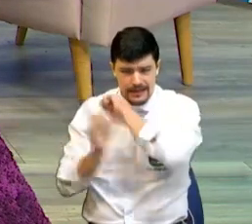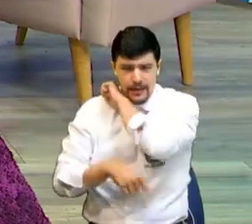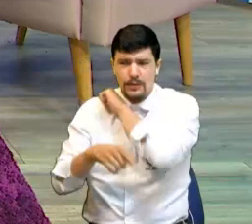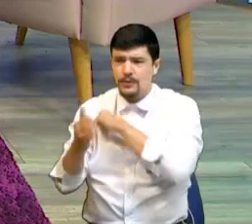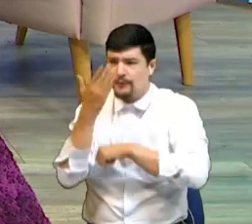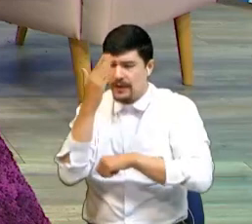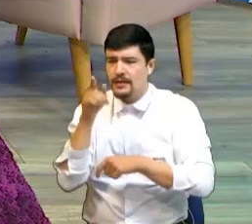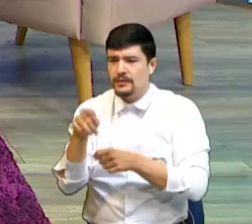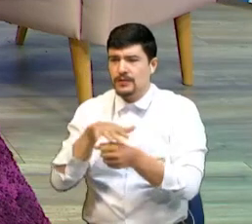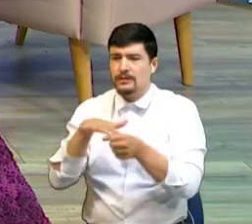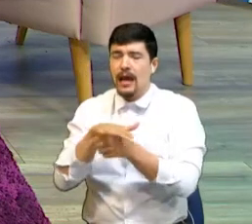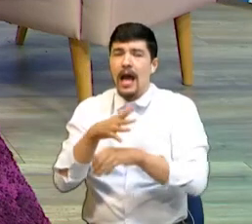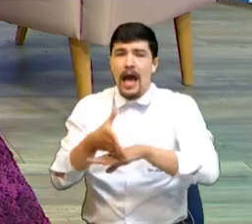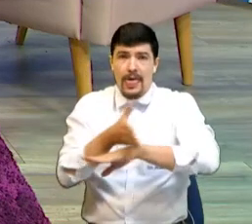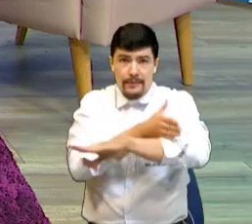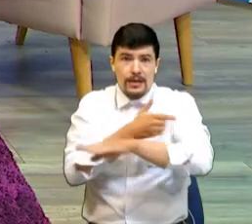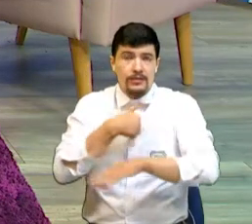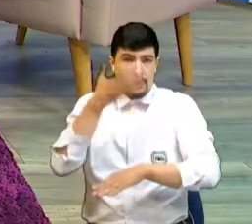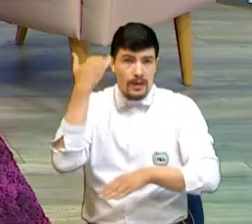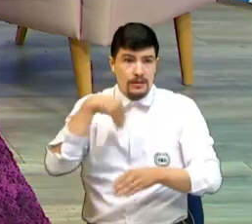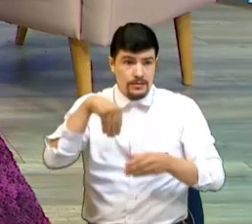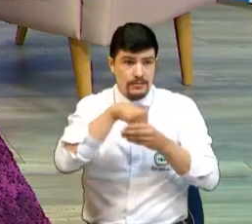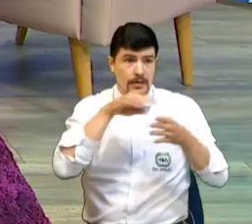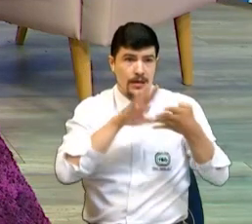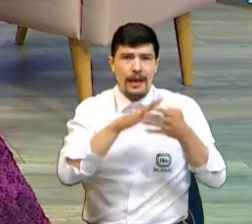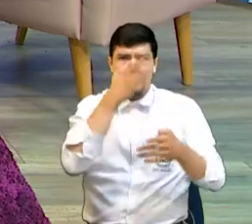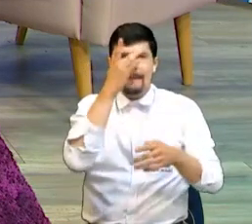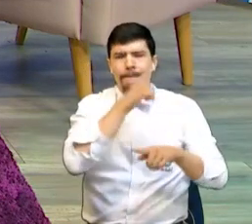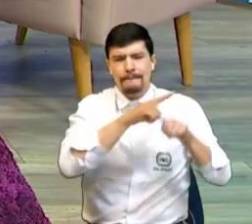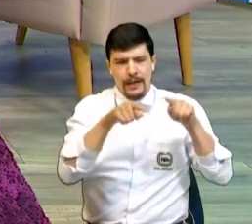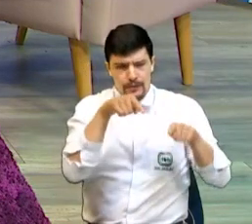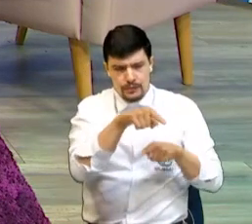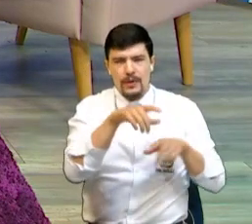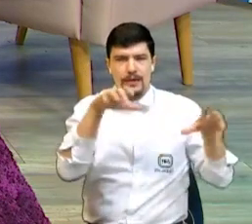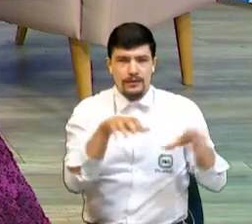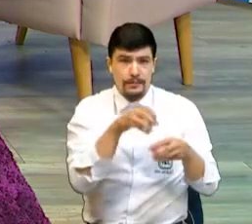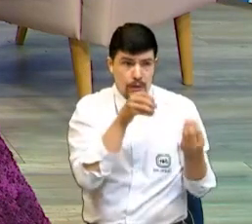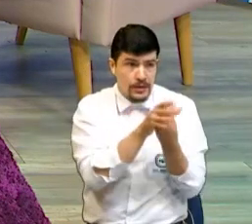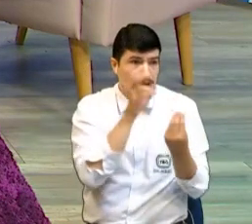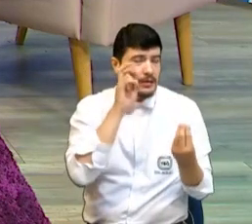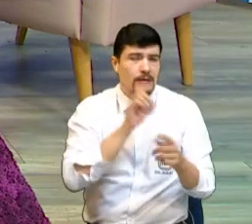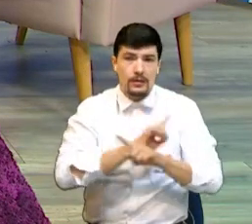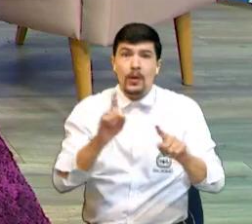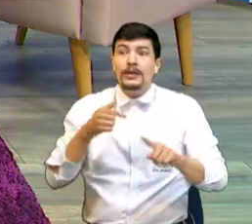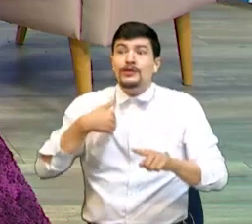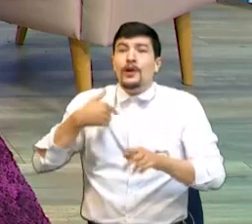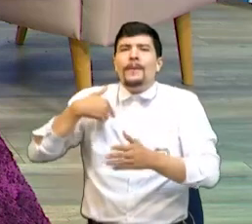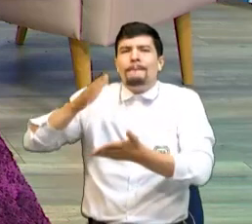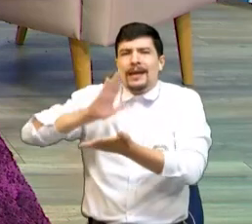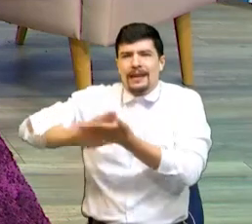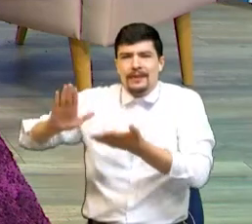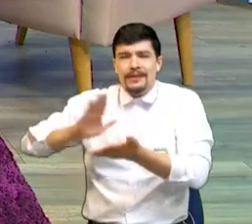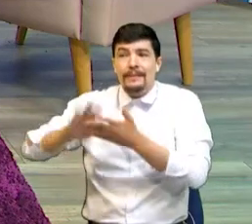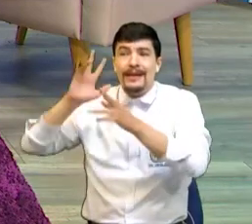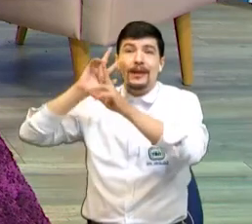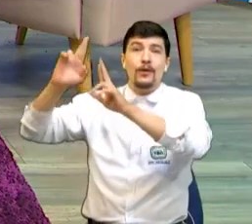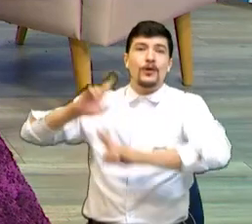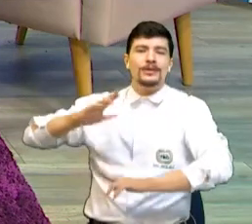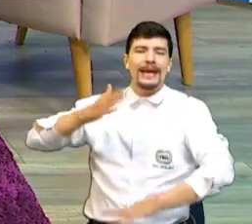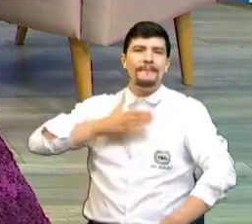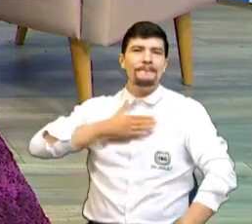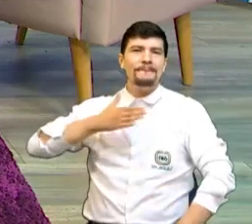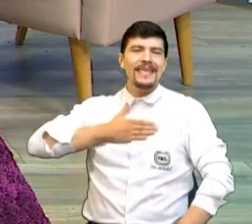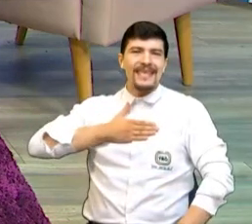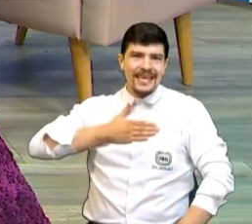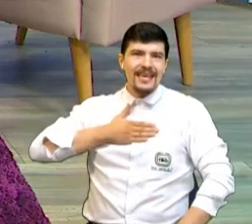situación. Y recalco, yo estuve en la cárcel, pero no estuve por ese delito. Y fui exonerado. Me declararon